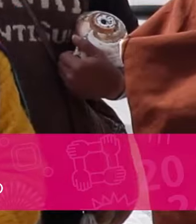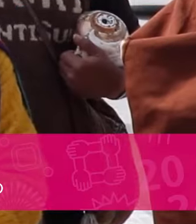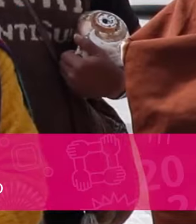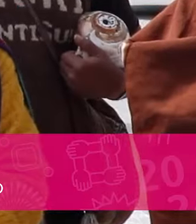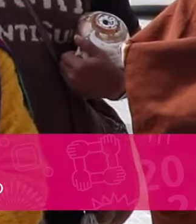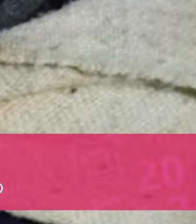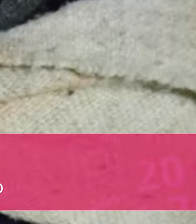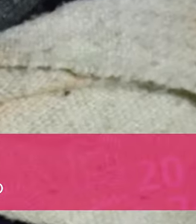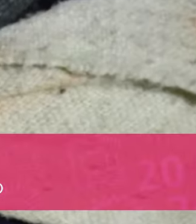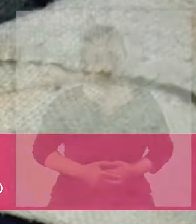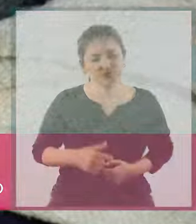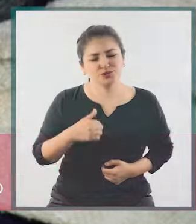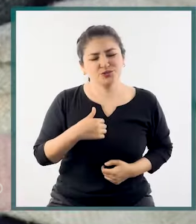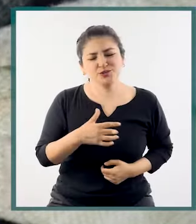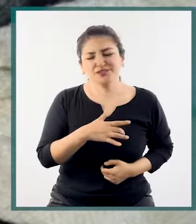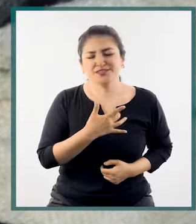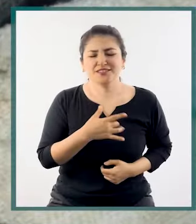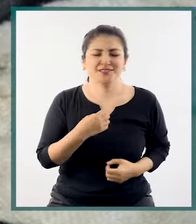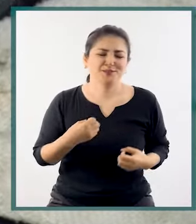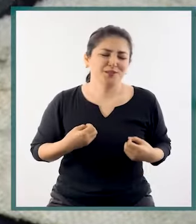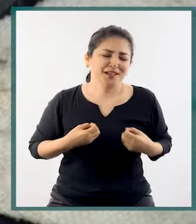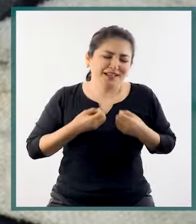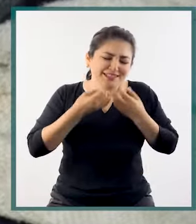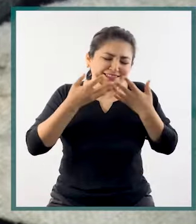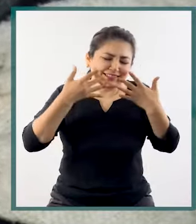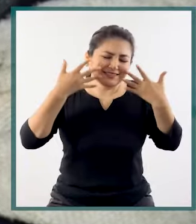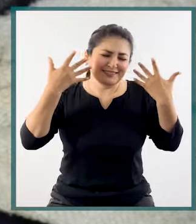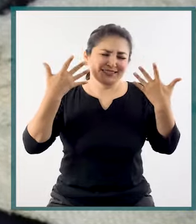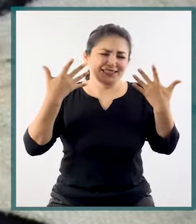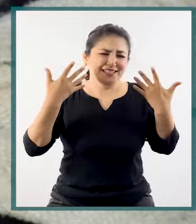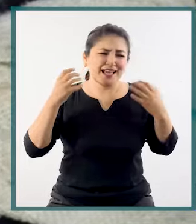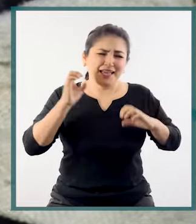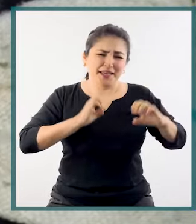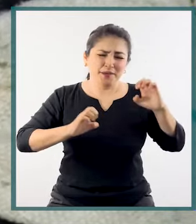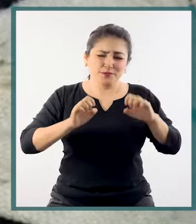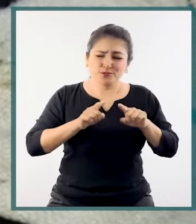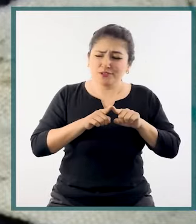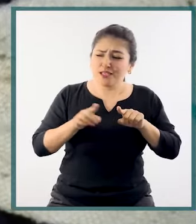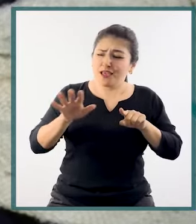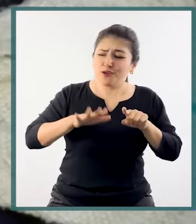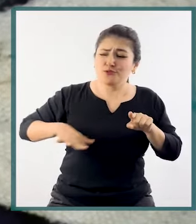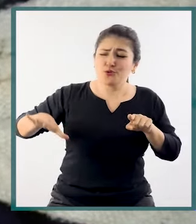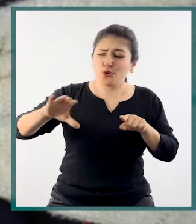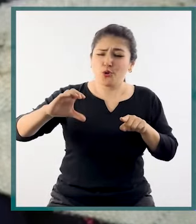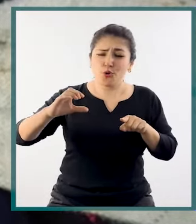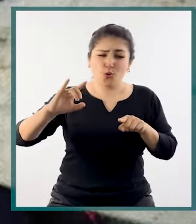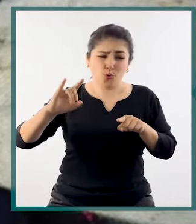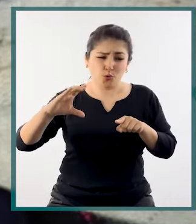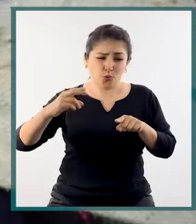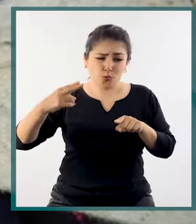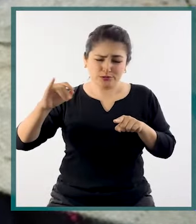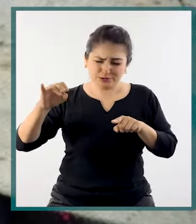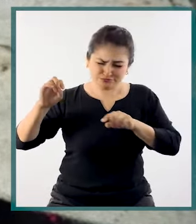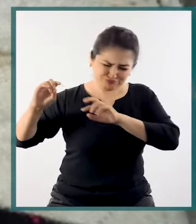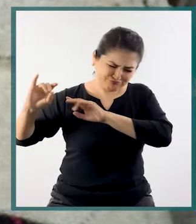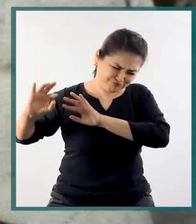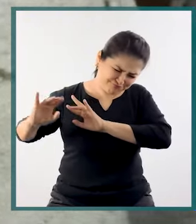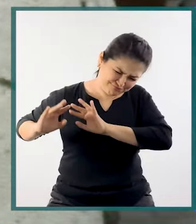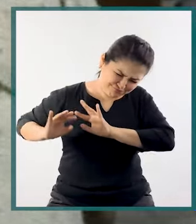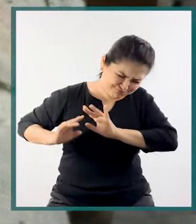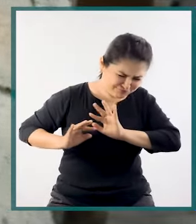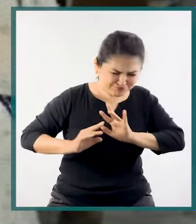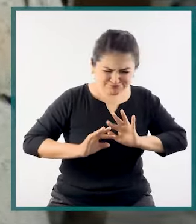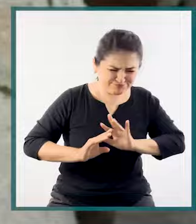Es una alegría, una emoción. Caminar desde mi tierra San Miguel de Cuchis en este